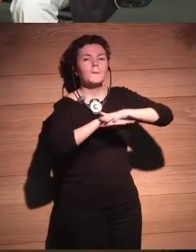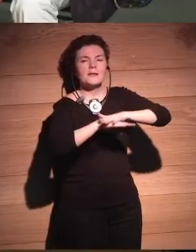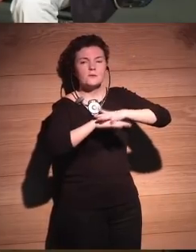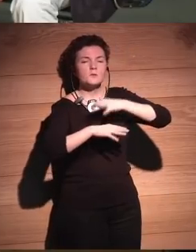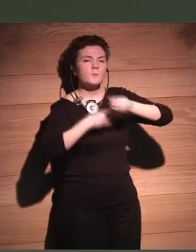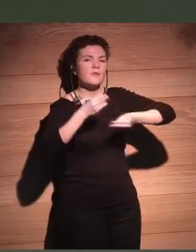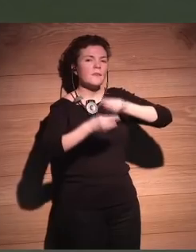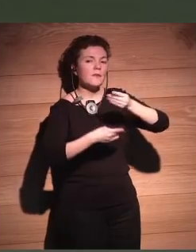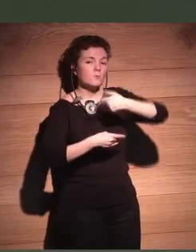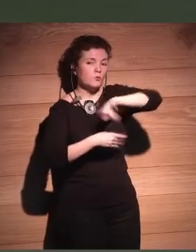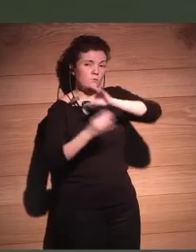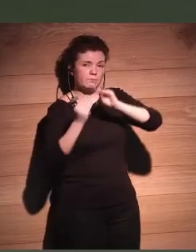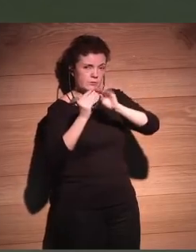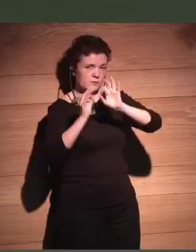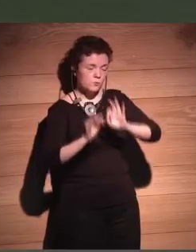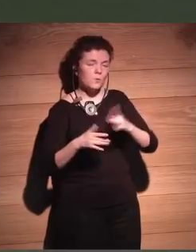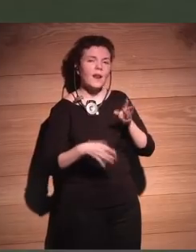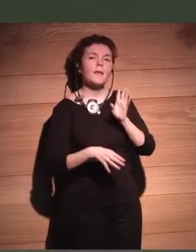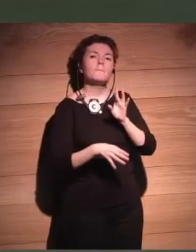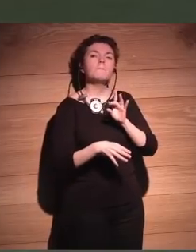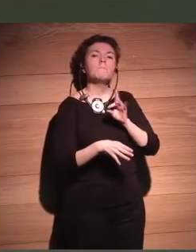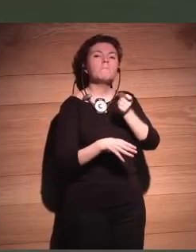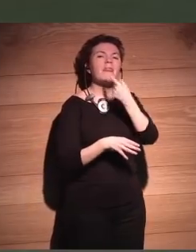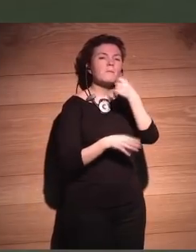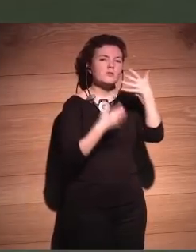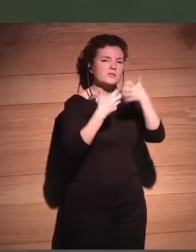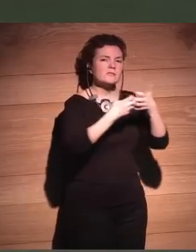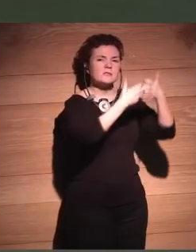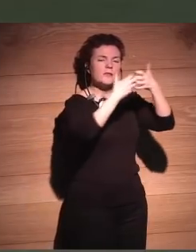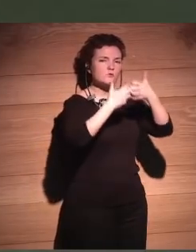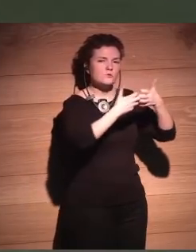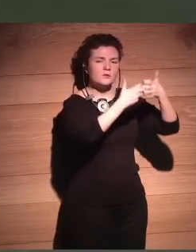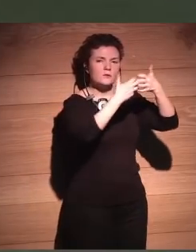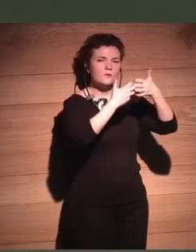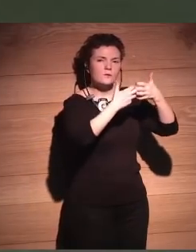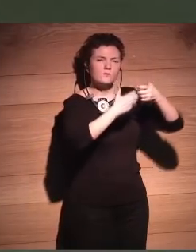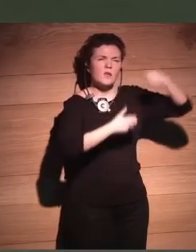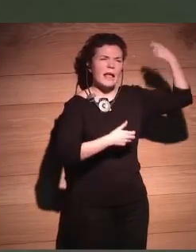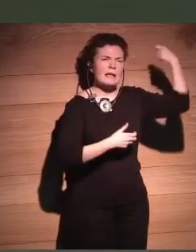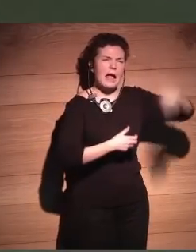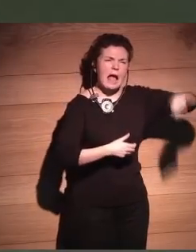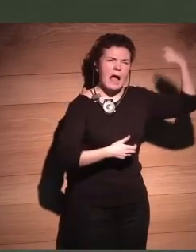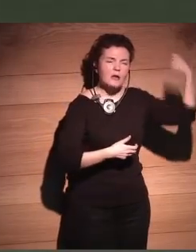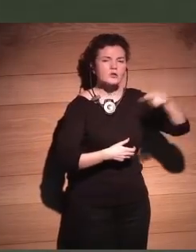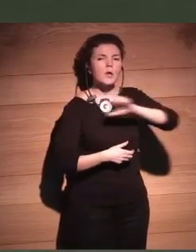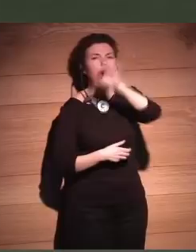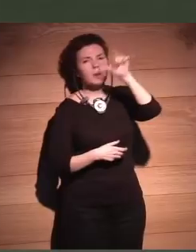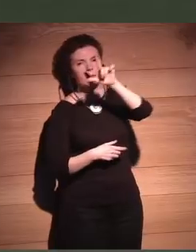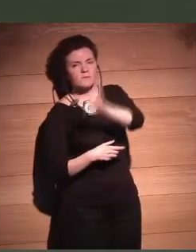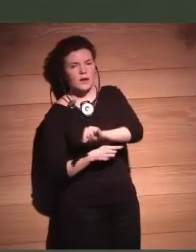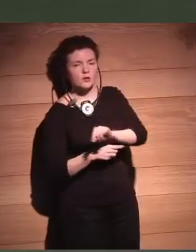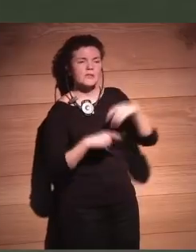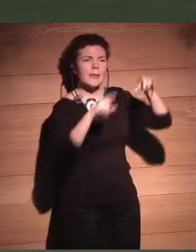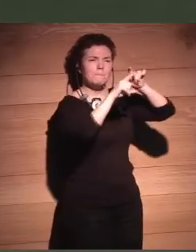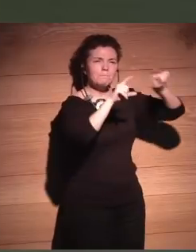que podríais estar de acuerdo es que la medicina, los medicamentos en Estados Unidos son mucho más caros que en Europa. Hay lobbies,